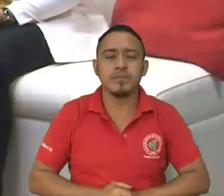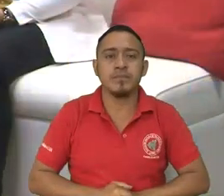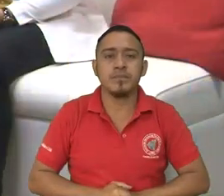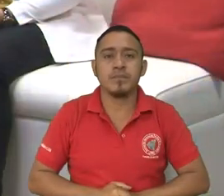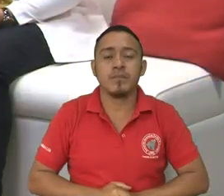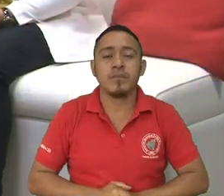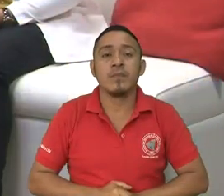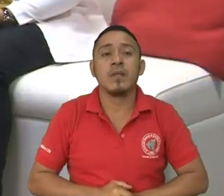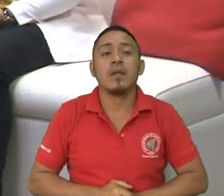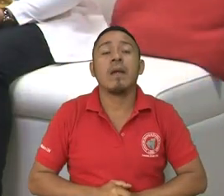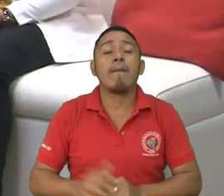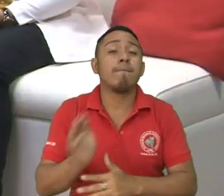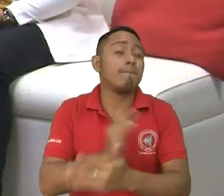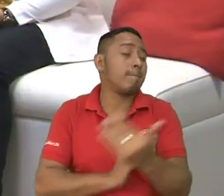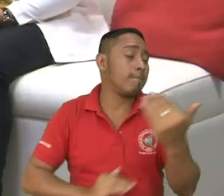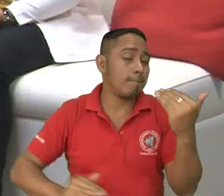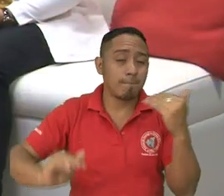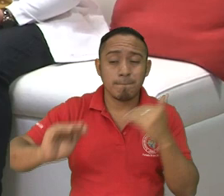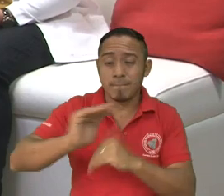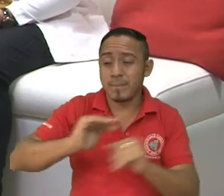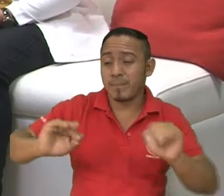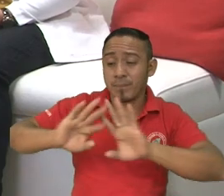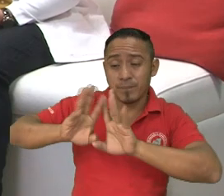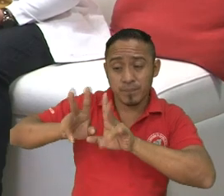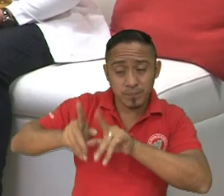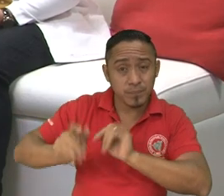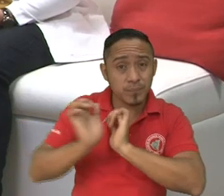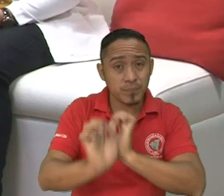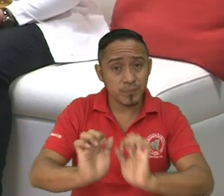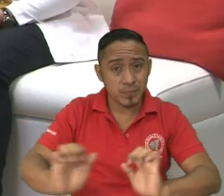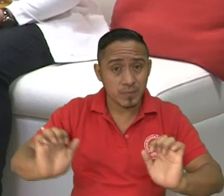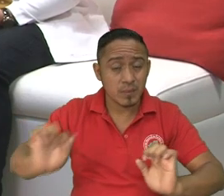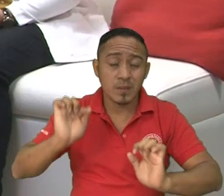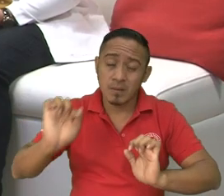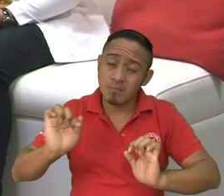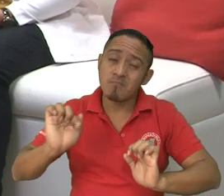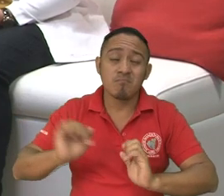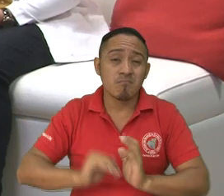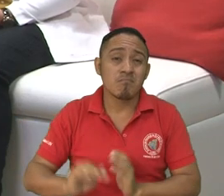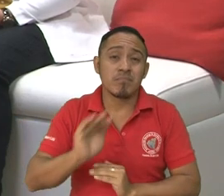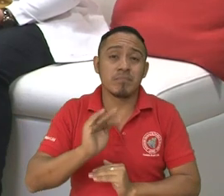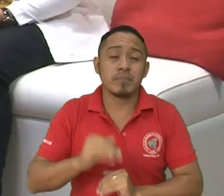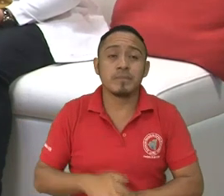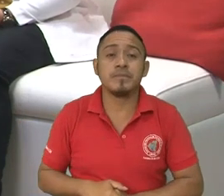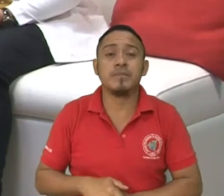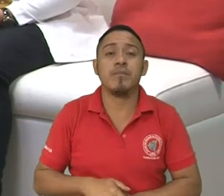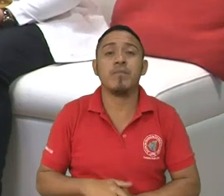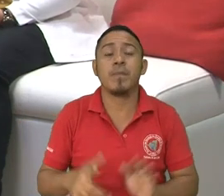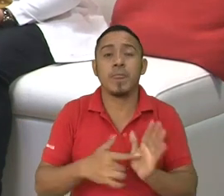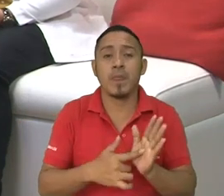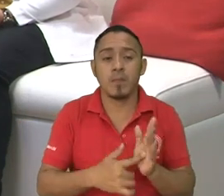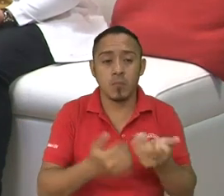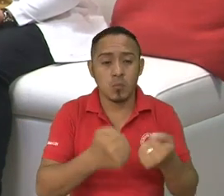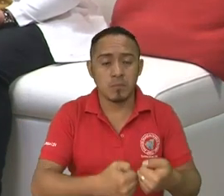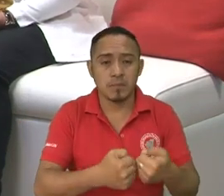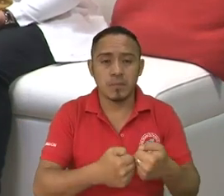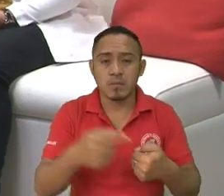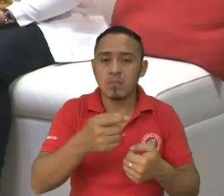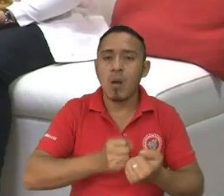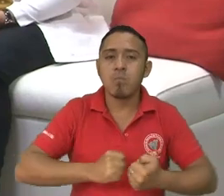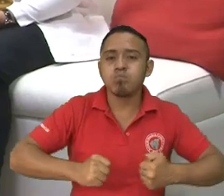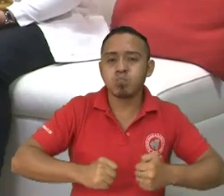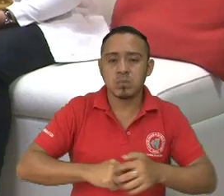Se presenta más en las niñas. ¿En las niñas? Sí, en las niñas, porque, por ejemplo, los niños se te dicen, ah, vos sos